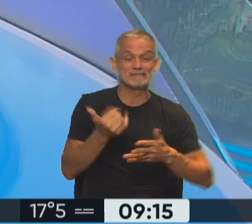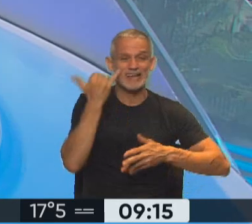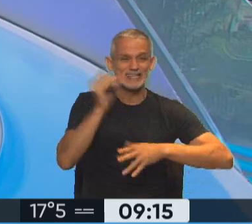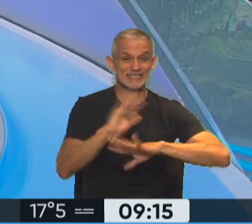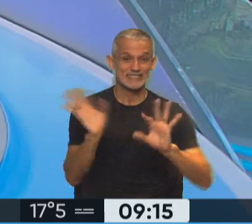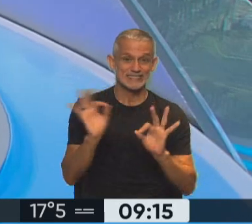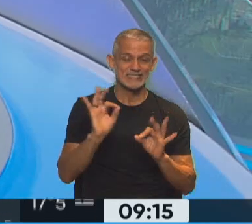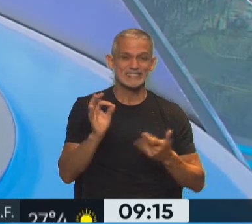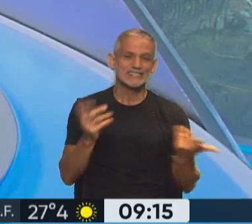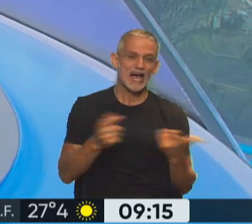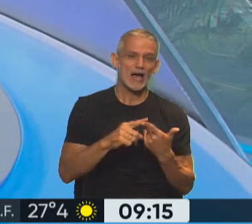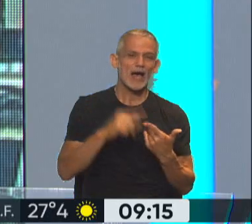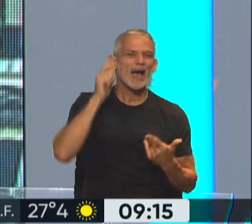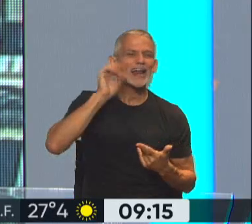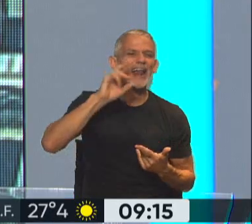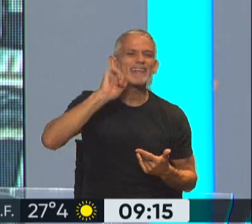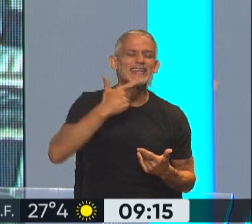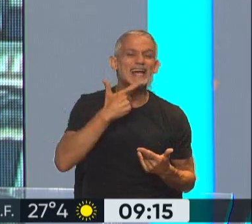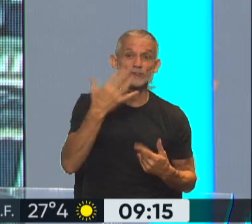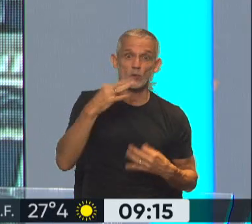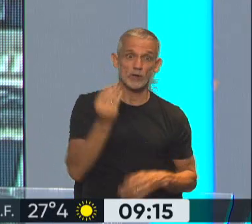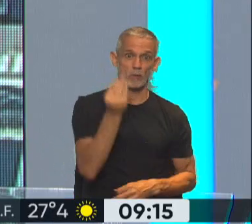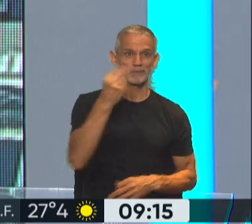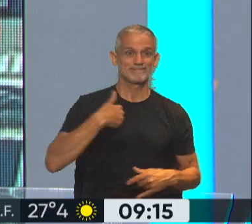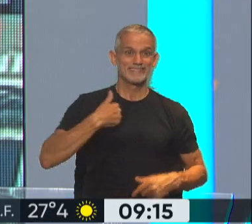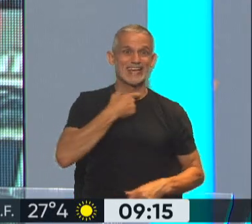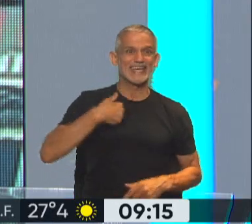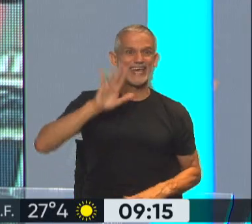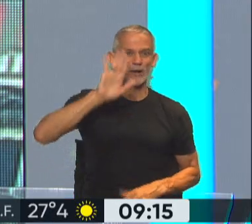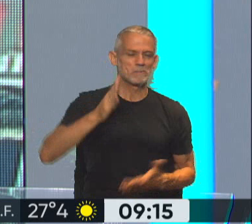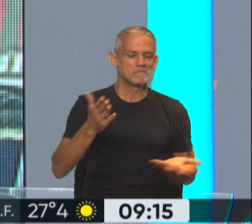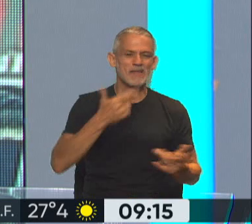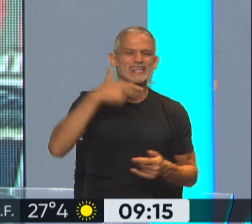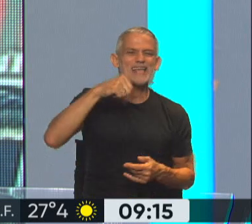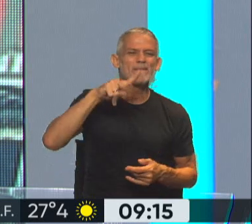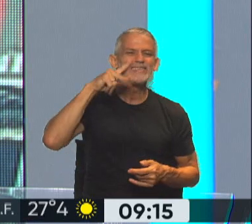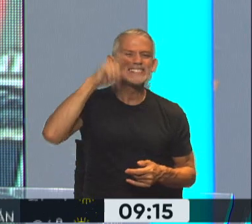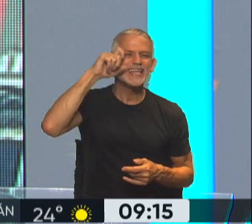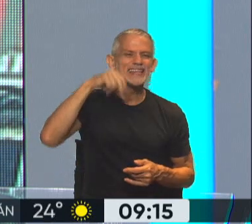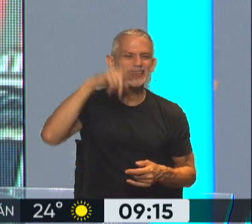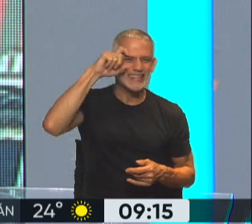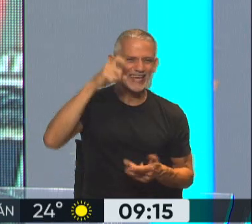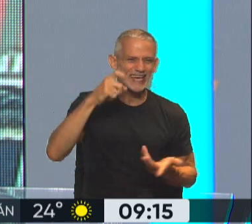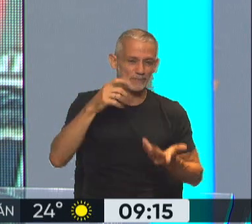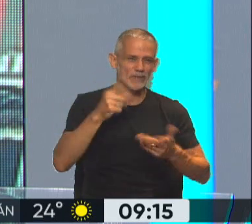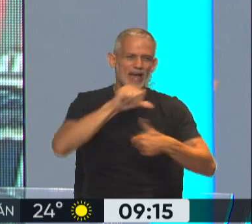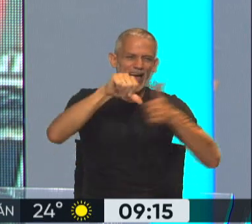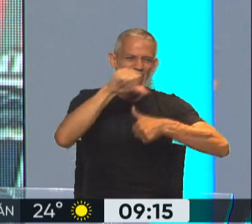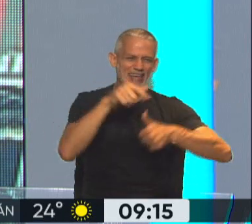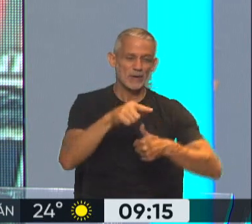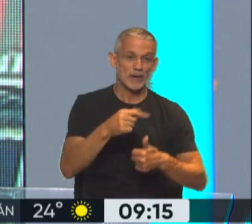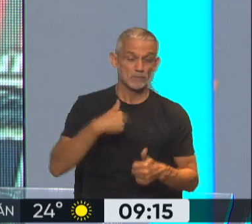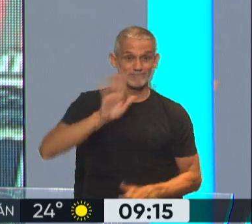San Vicente y Las granadías es el único candidato pero no sabe San Vicente y Las Granadinas de nuestro Caribe